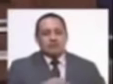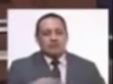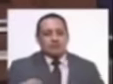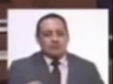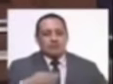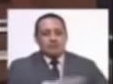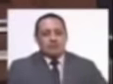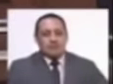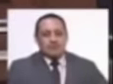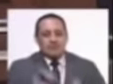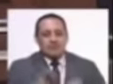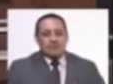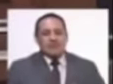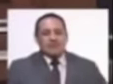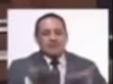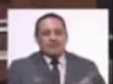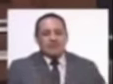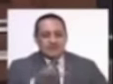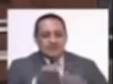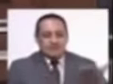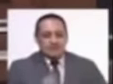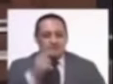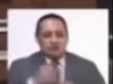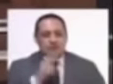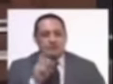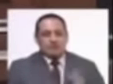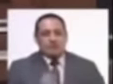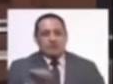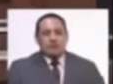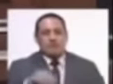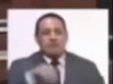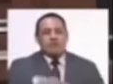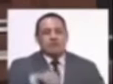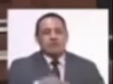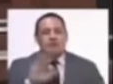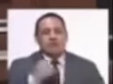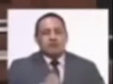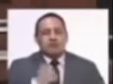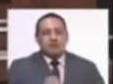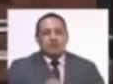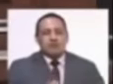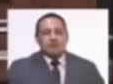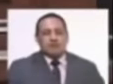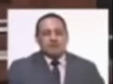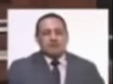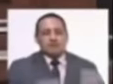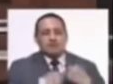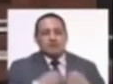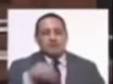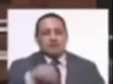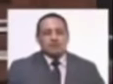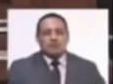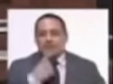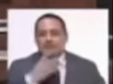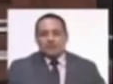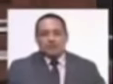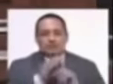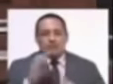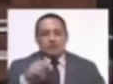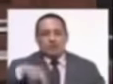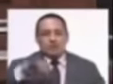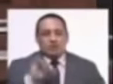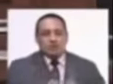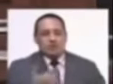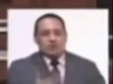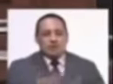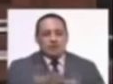con el RENIEC, entidad que le proporciona el listado de electores hábiles para ser elegido para esa tarea. La responsabilidad de la elección es exclusiva de la OMPE,